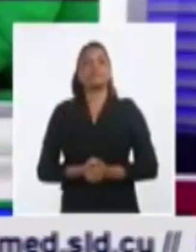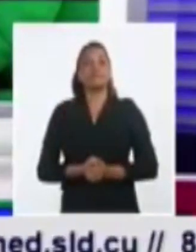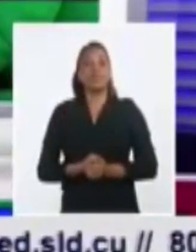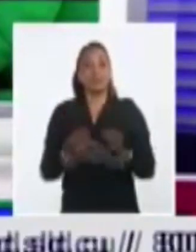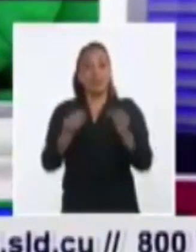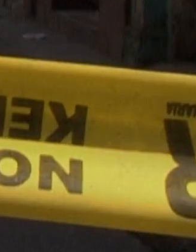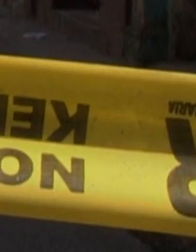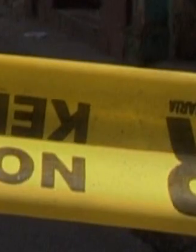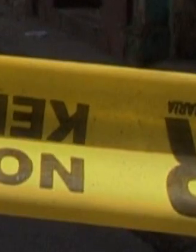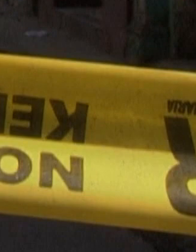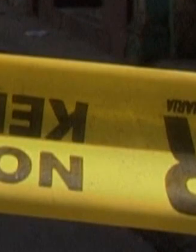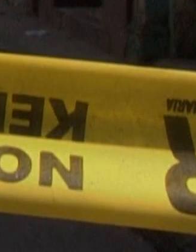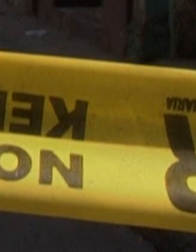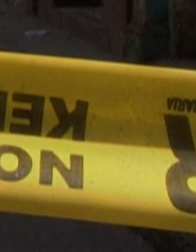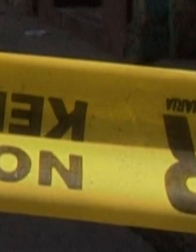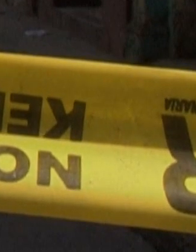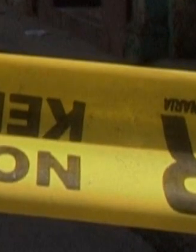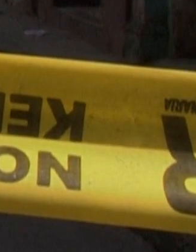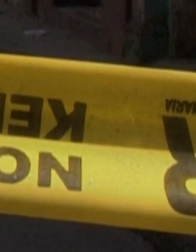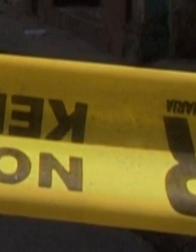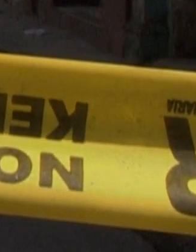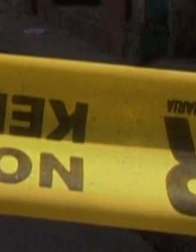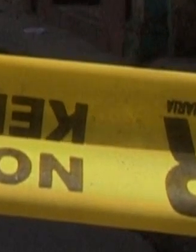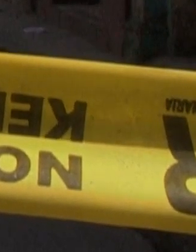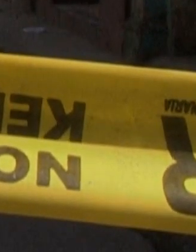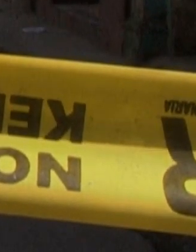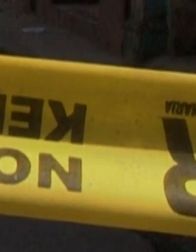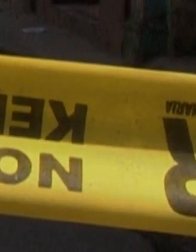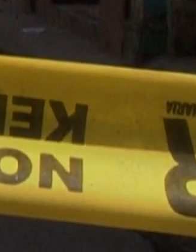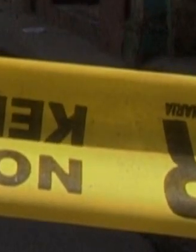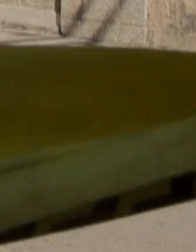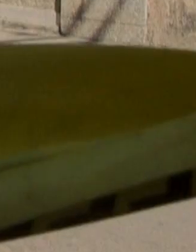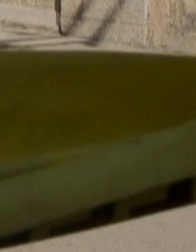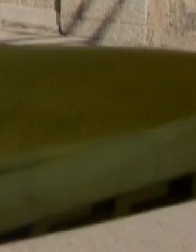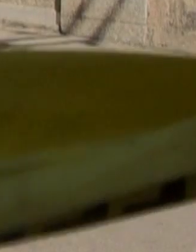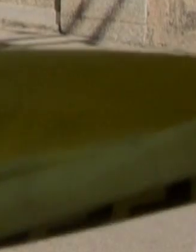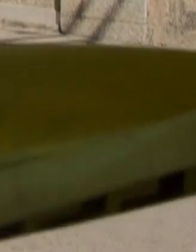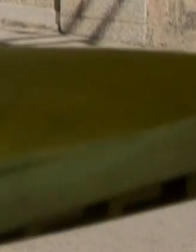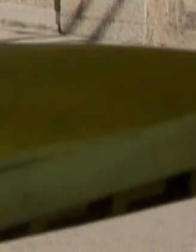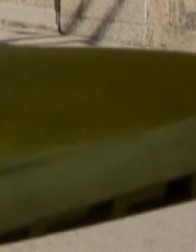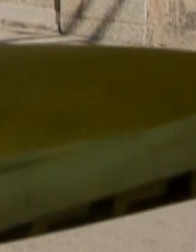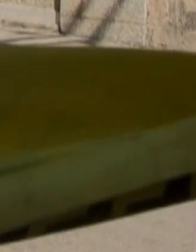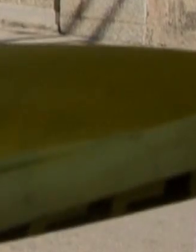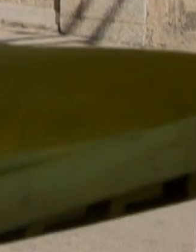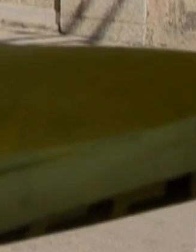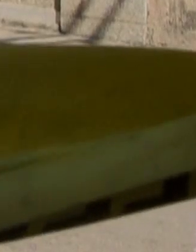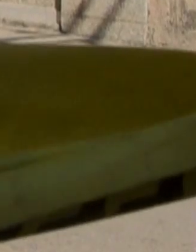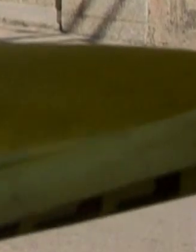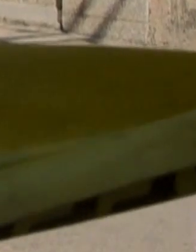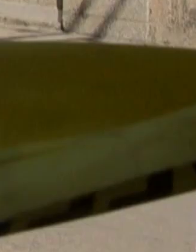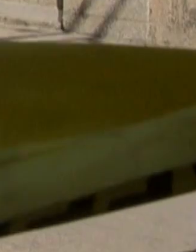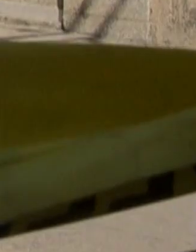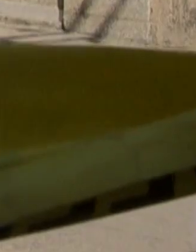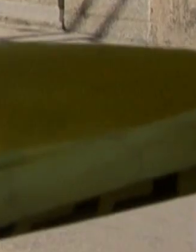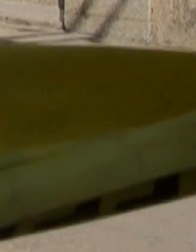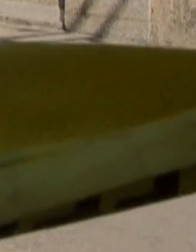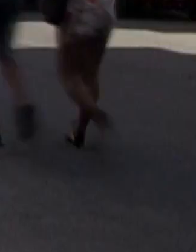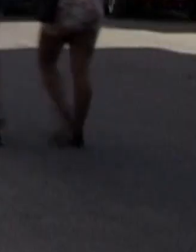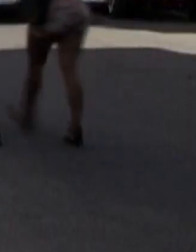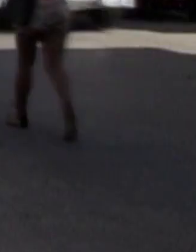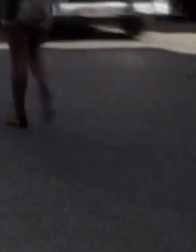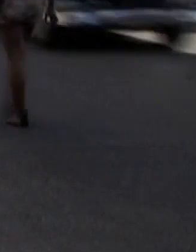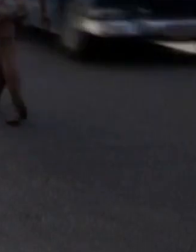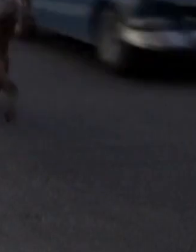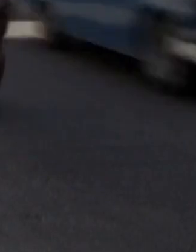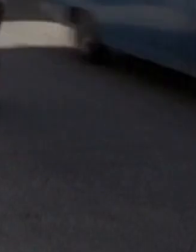sigue superando los 1000 nuevos casos diarios y si bien esta cifra es reducida como volumen, no en cuanto a